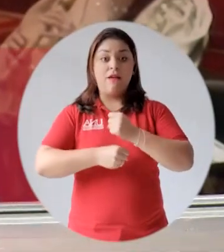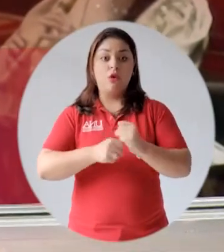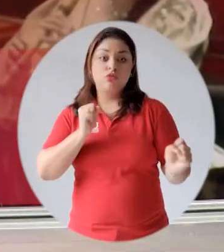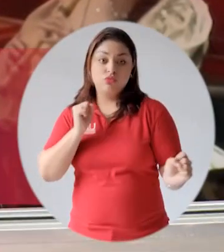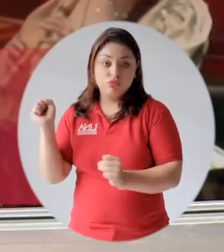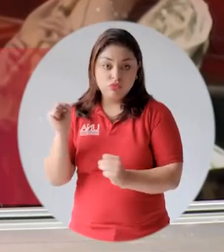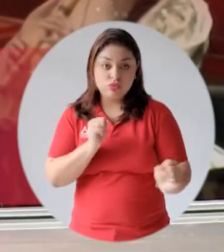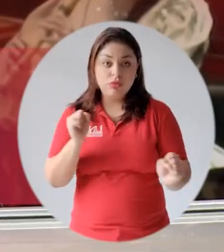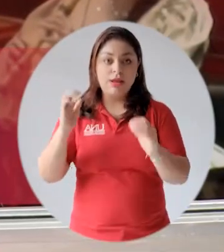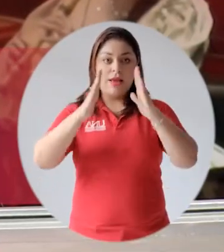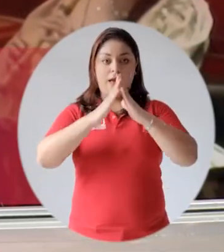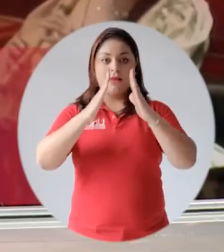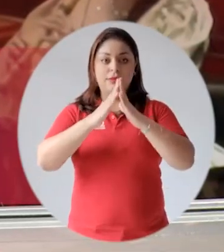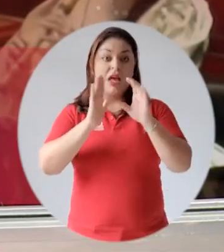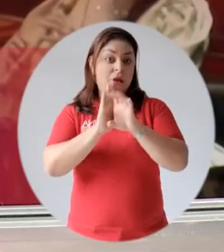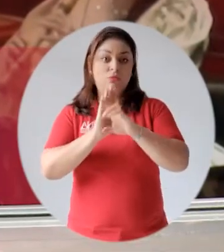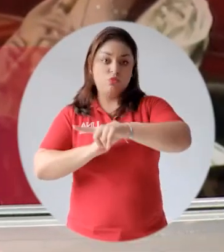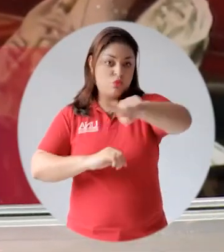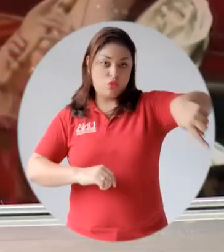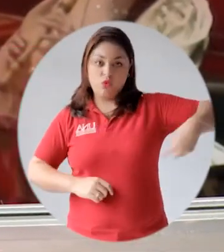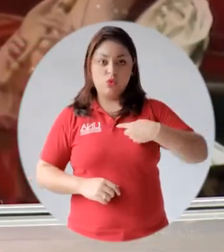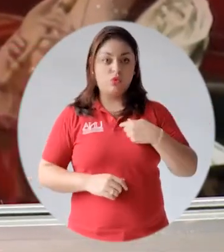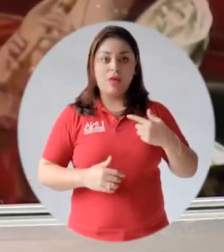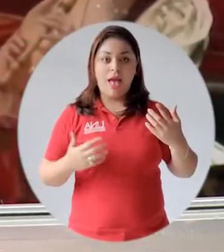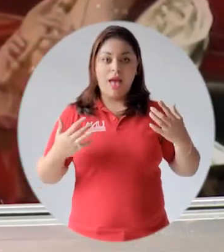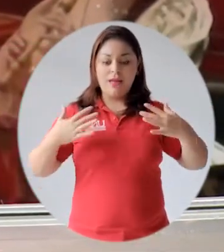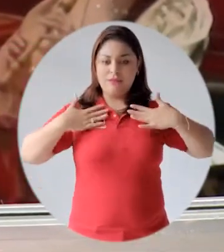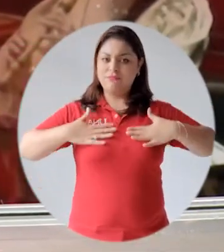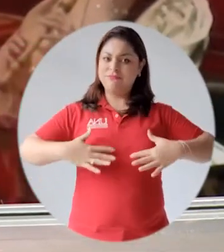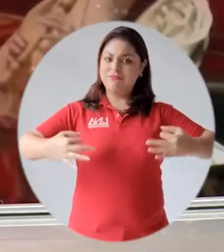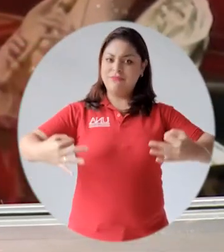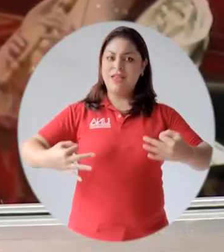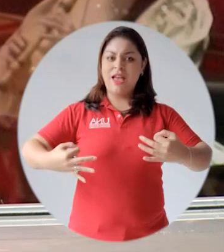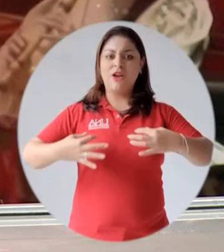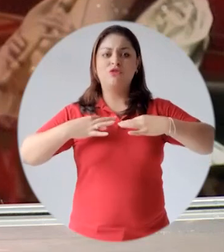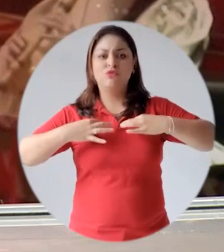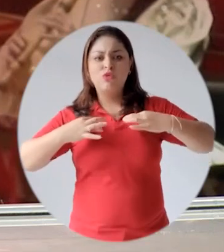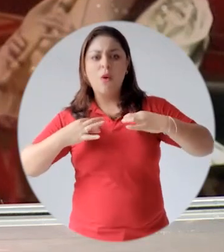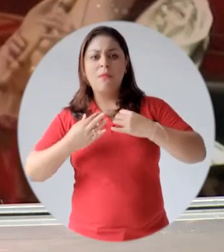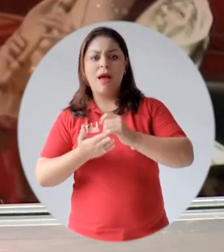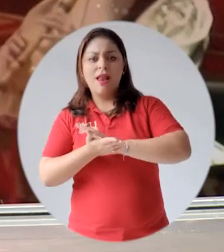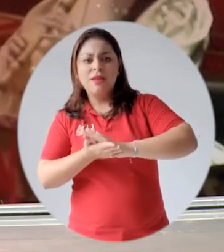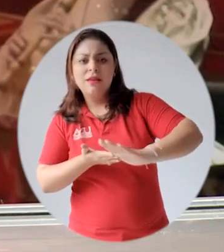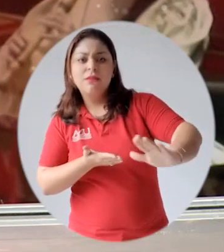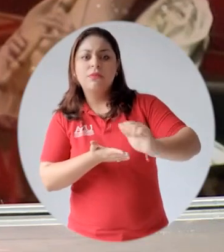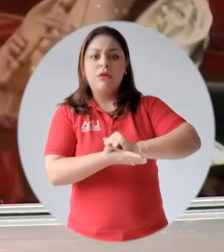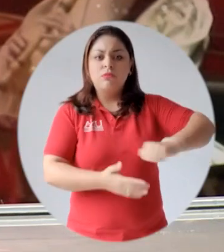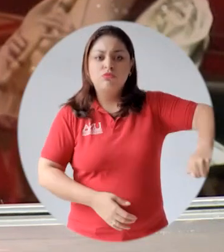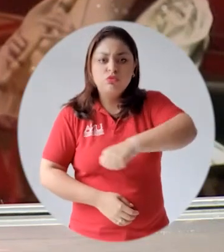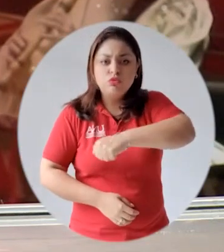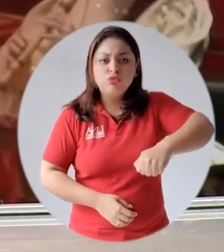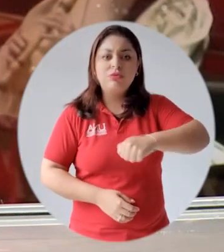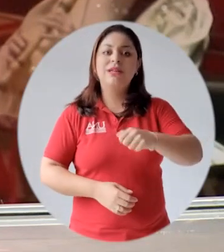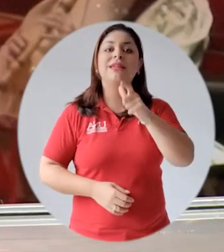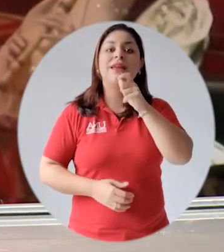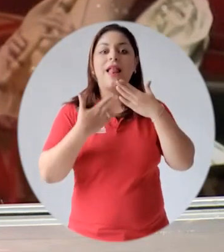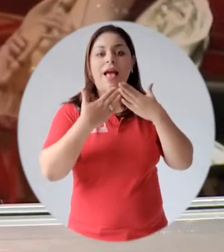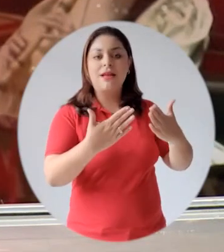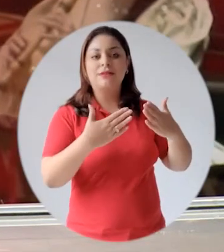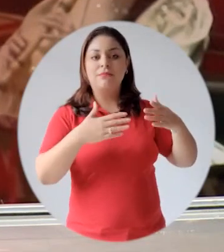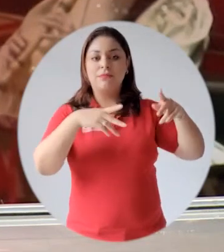acá vestiditos, con la ropa planchada, bien vestidos, ¿verdad? Es un trabajo importantísimo. Y hay que